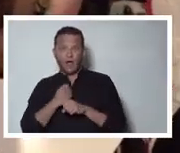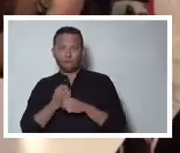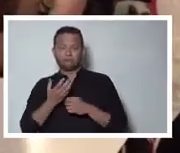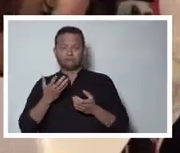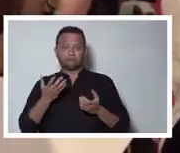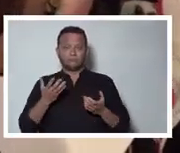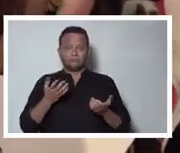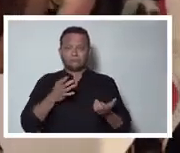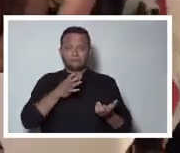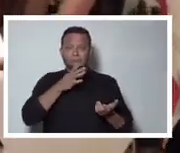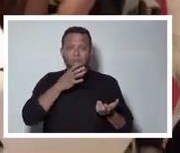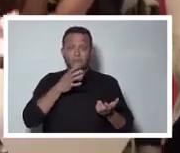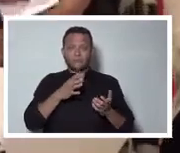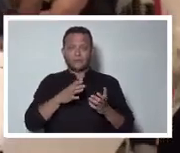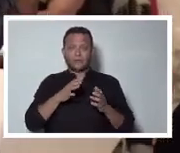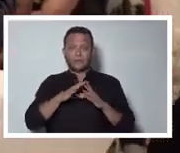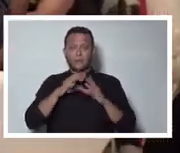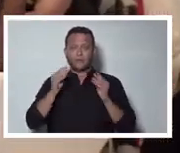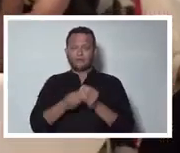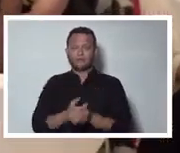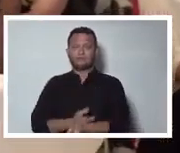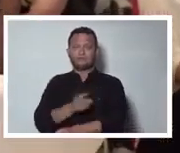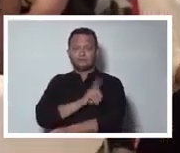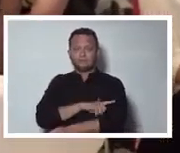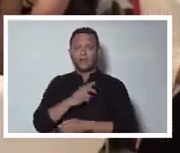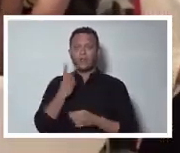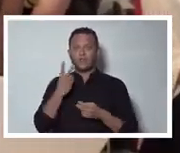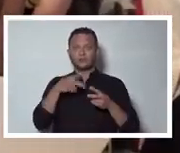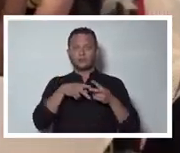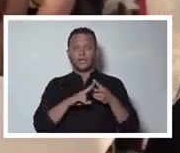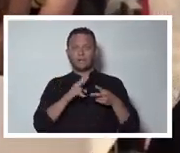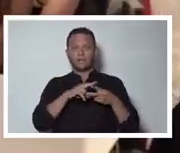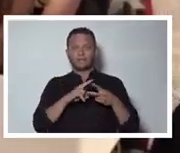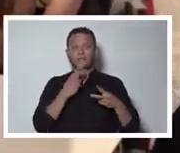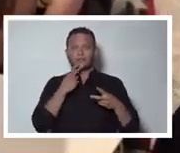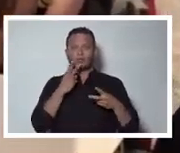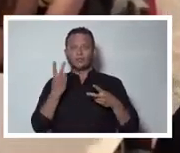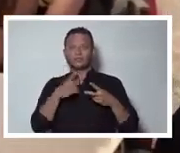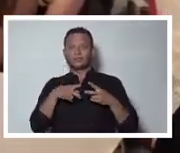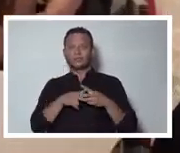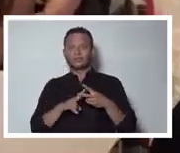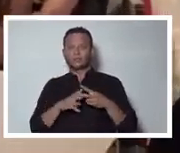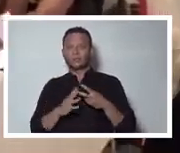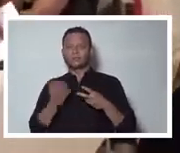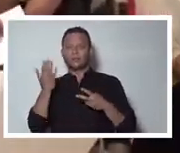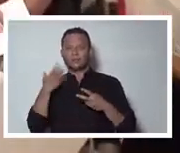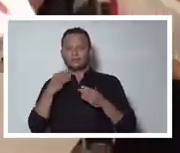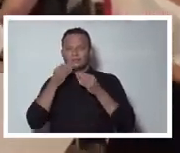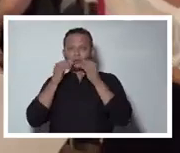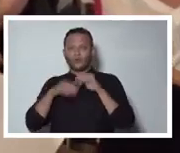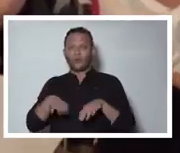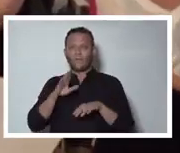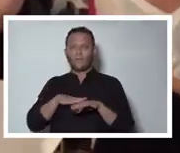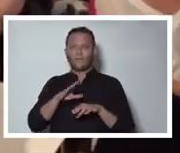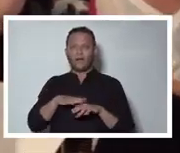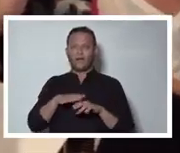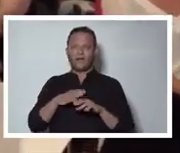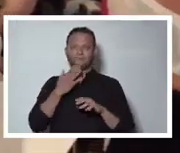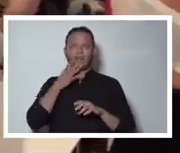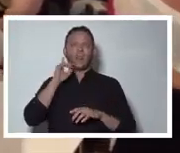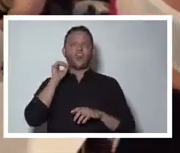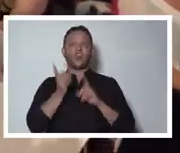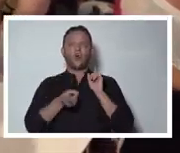podríamos decir dos de las grandes herramientas y de los instrumentos que históricamente han servido para nuestra